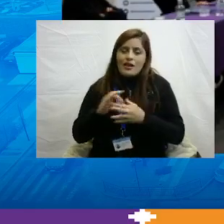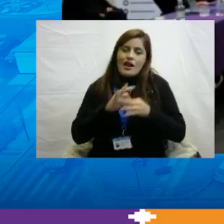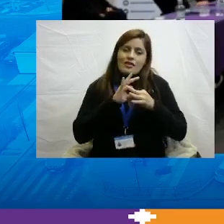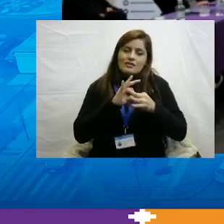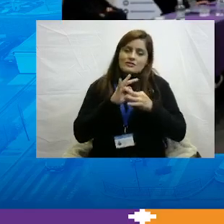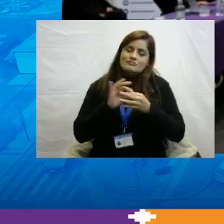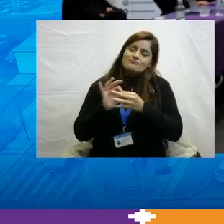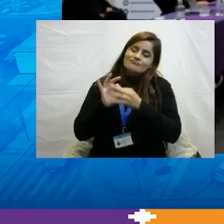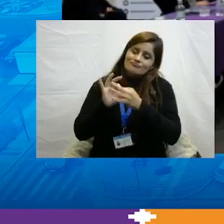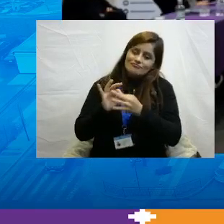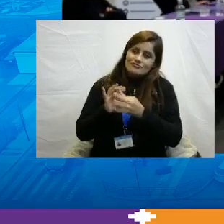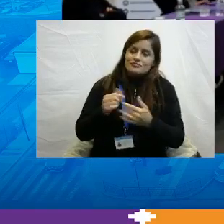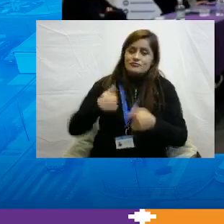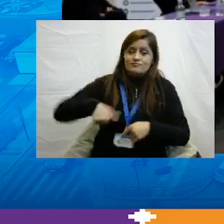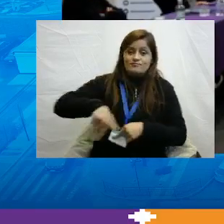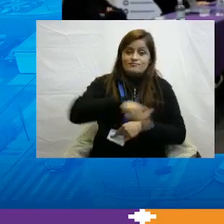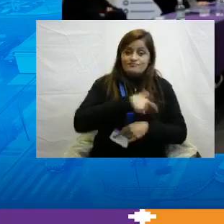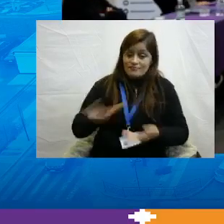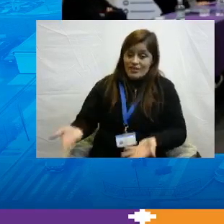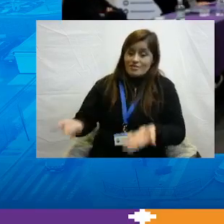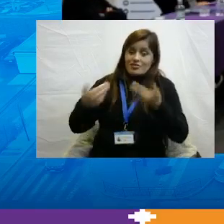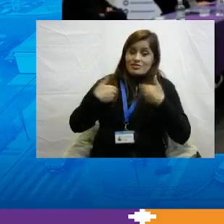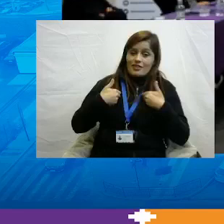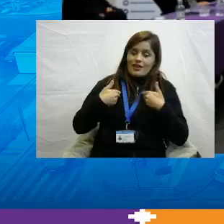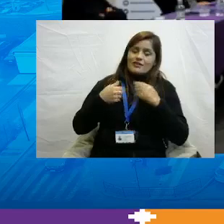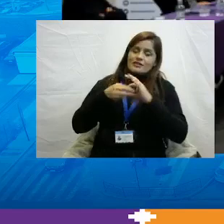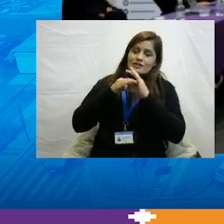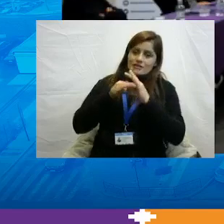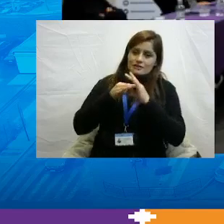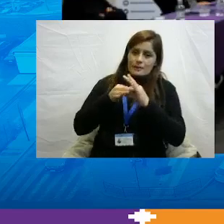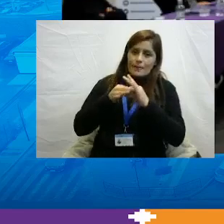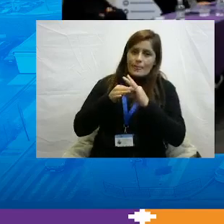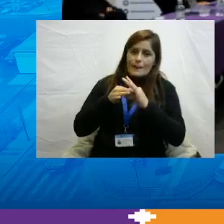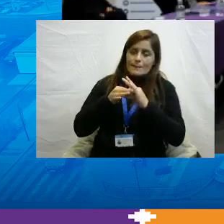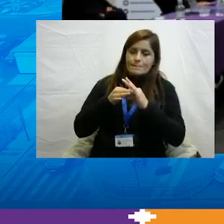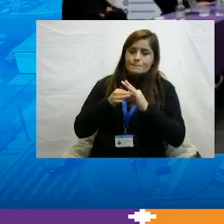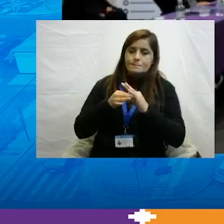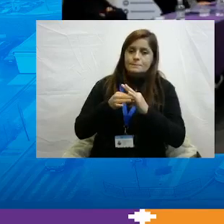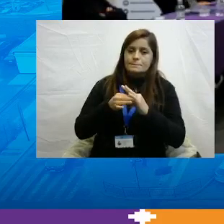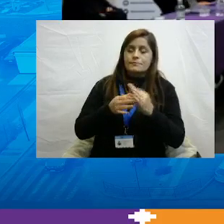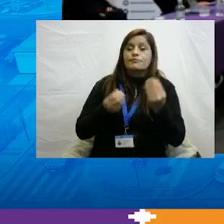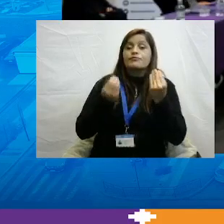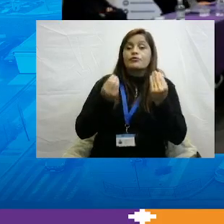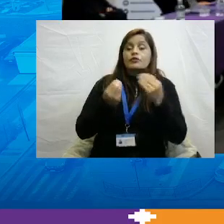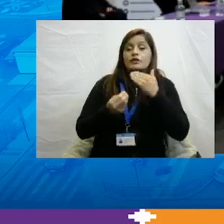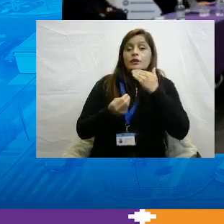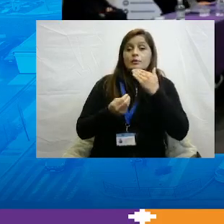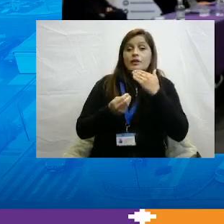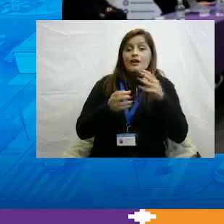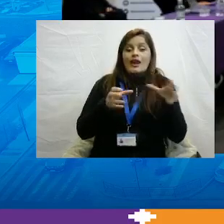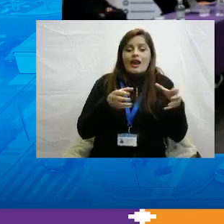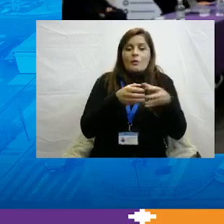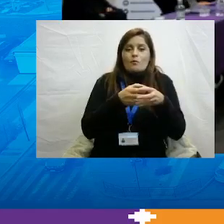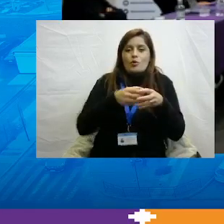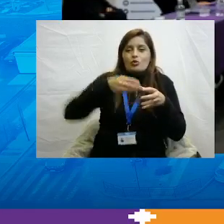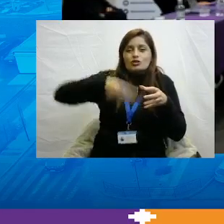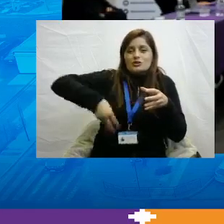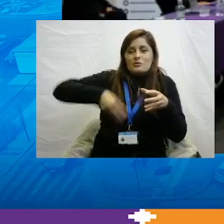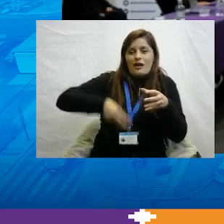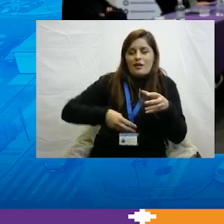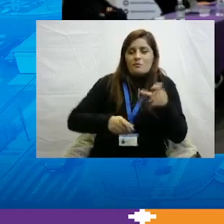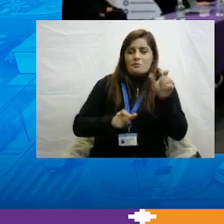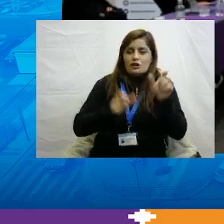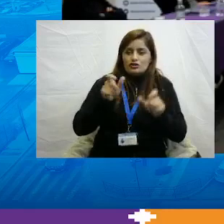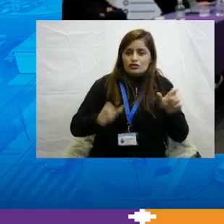que recibirlo en este consejo. Es bueno también que el equipo municipal, la funcionaria y